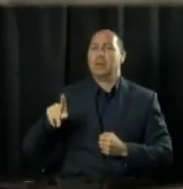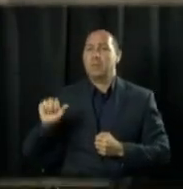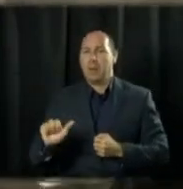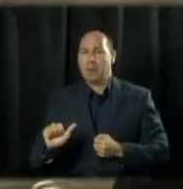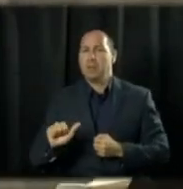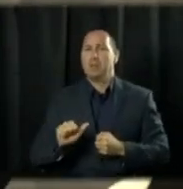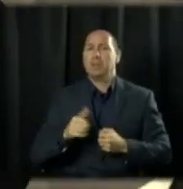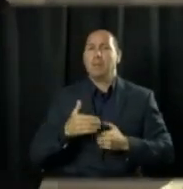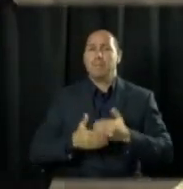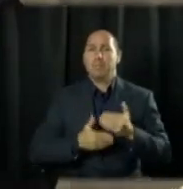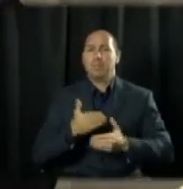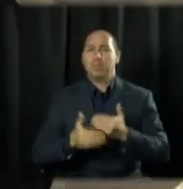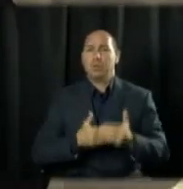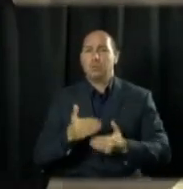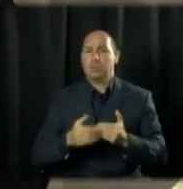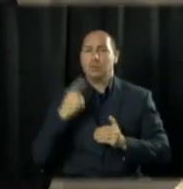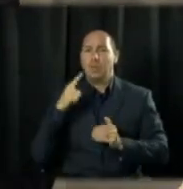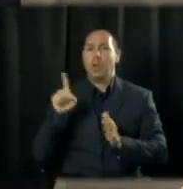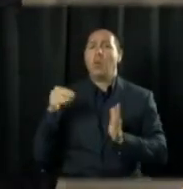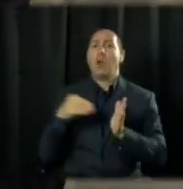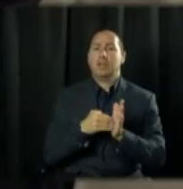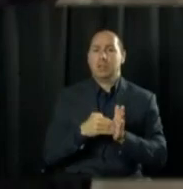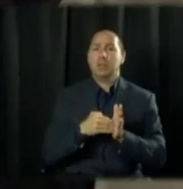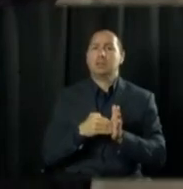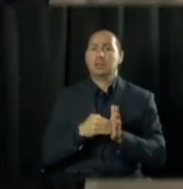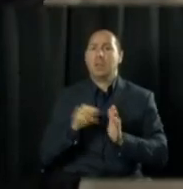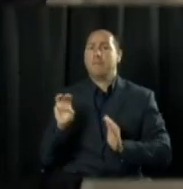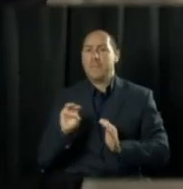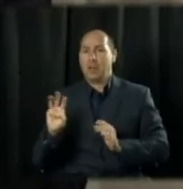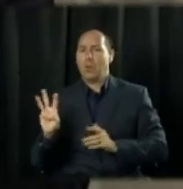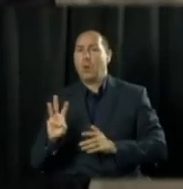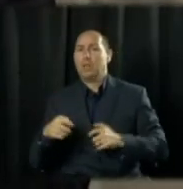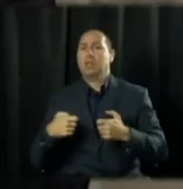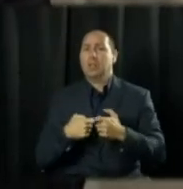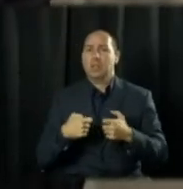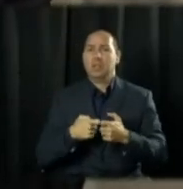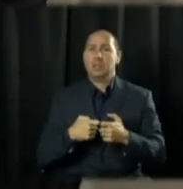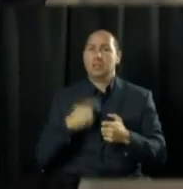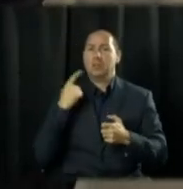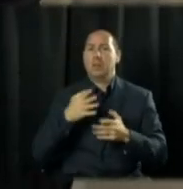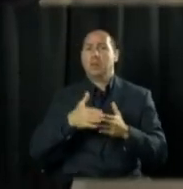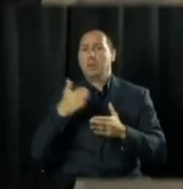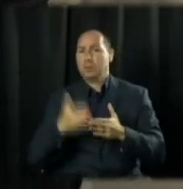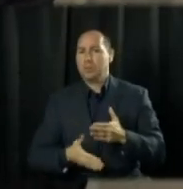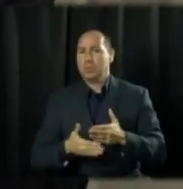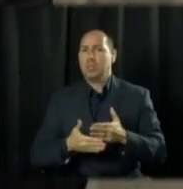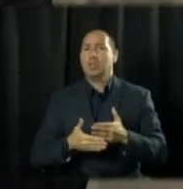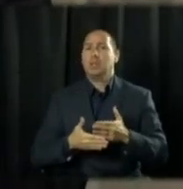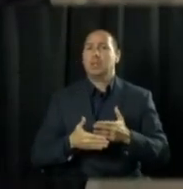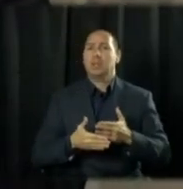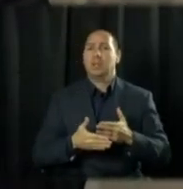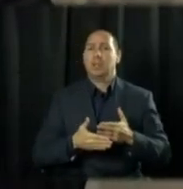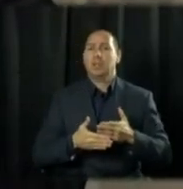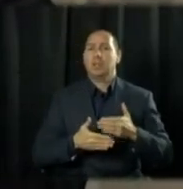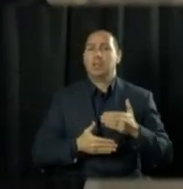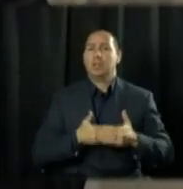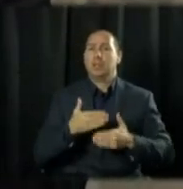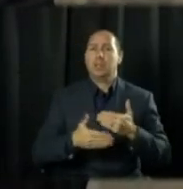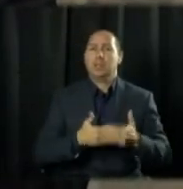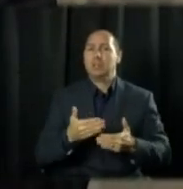para una solicitud de propuestas para 1,000 gigavatios. Ese proceso se